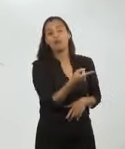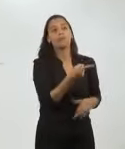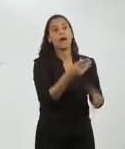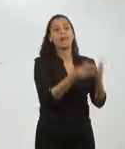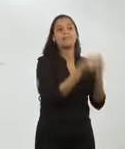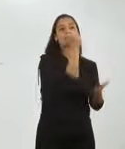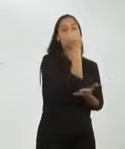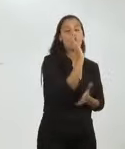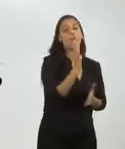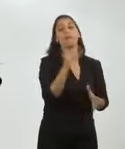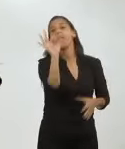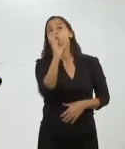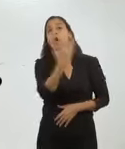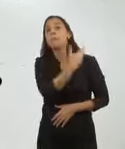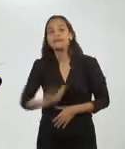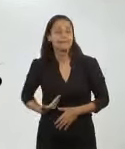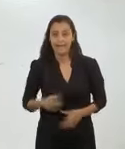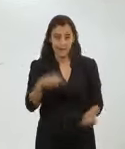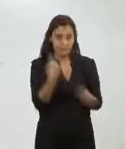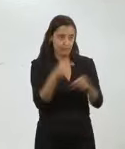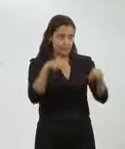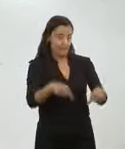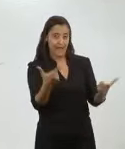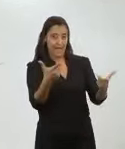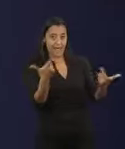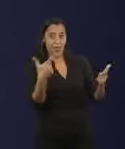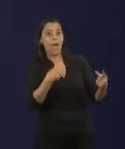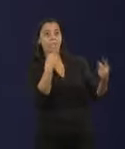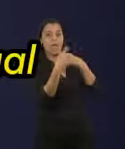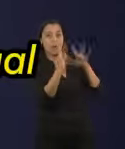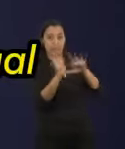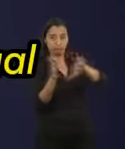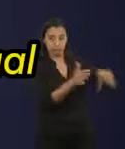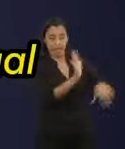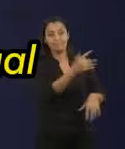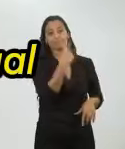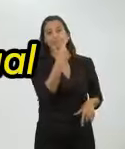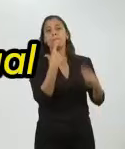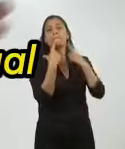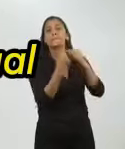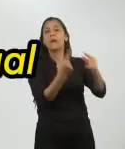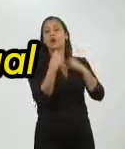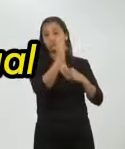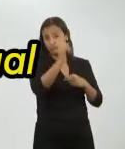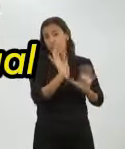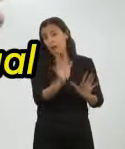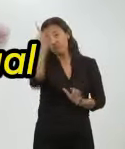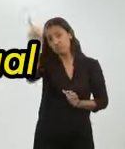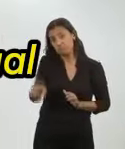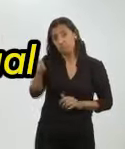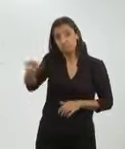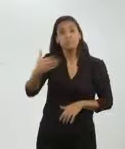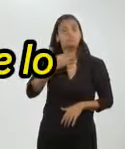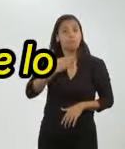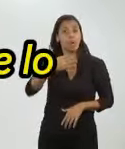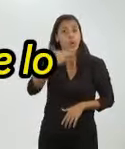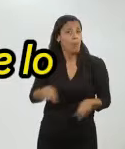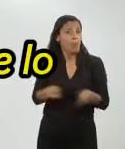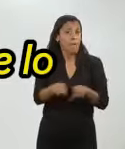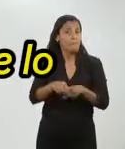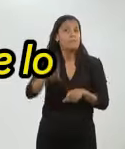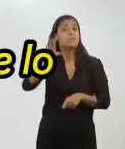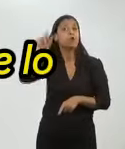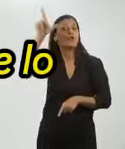no es posible nunca acá con lo cual Le quiero preguntar ahí me echaste un reclamo también Sí pero usted cumple igual ambos requisitos